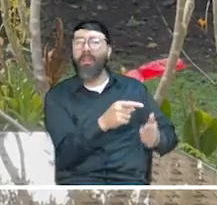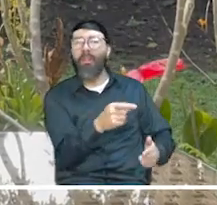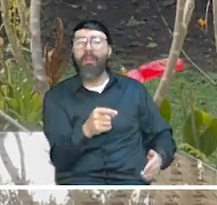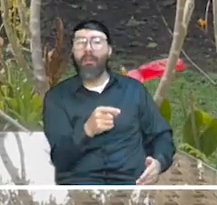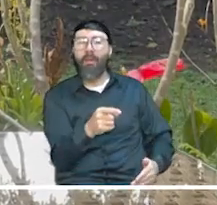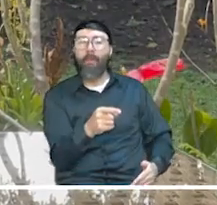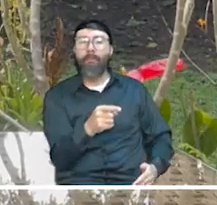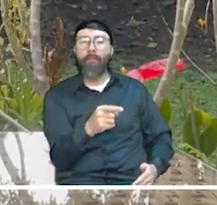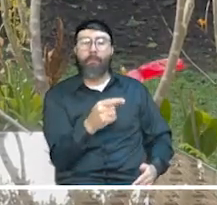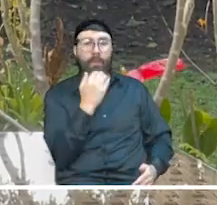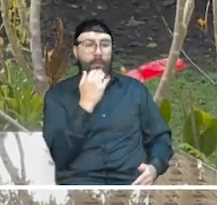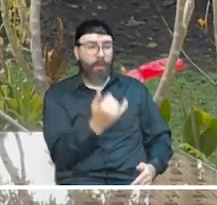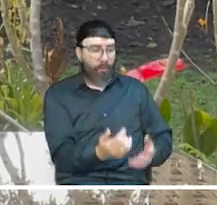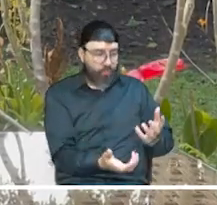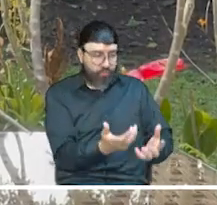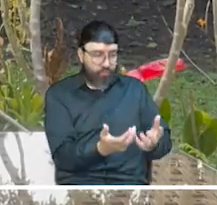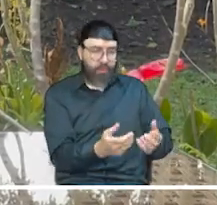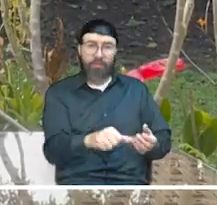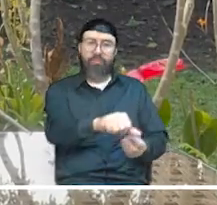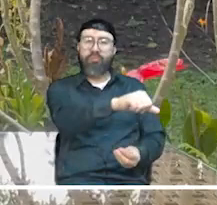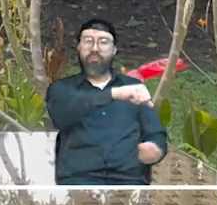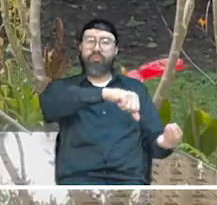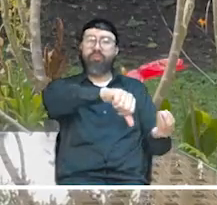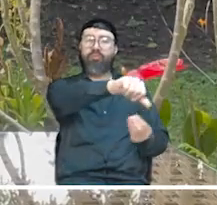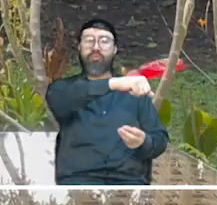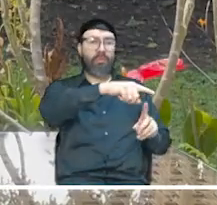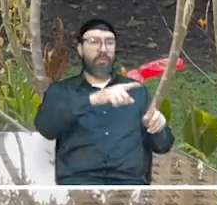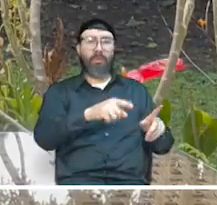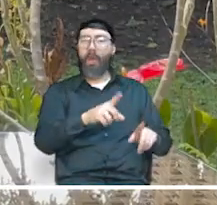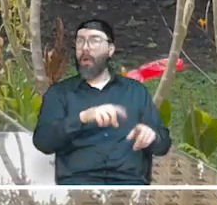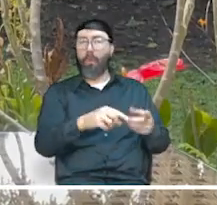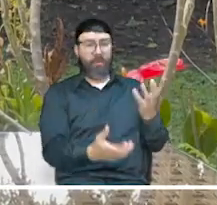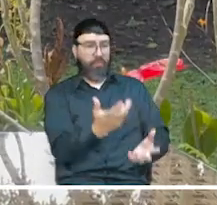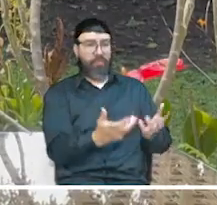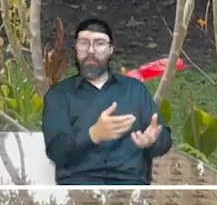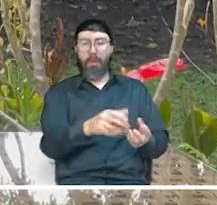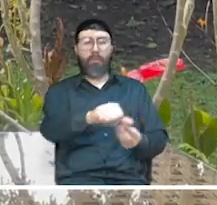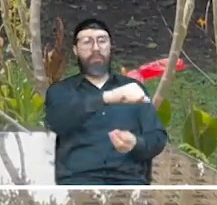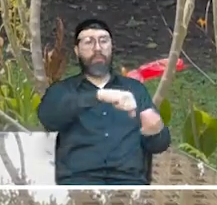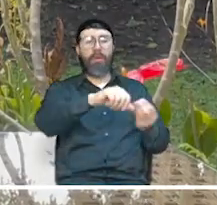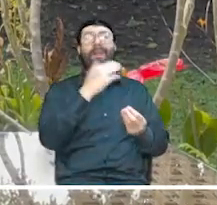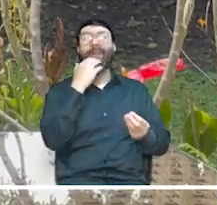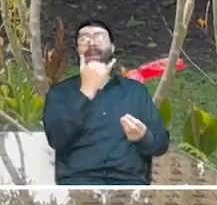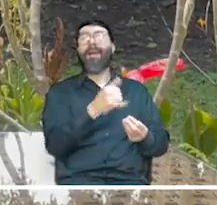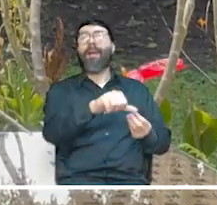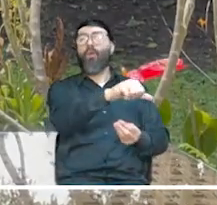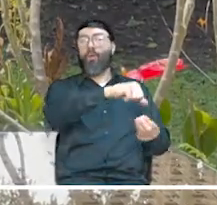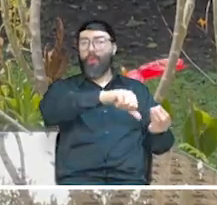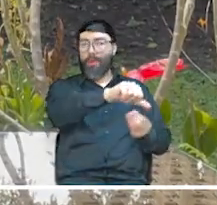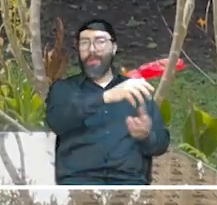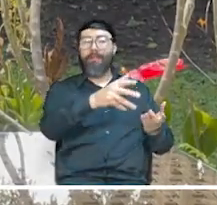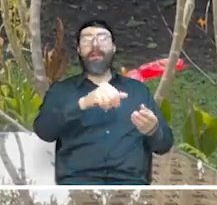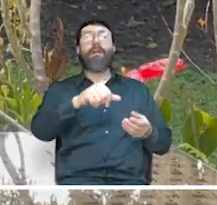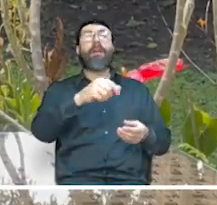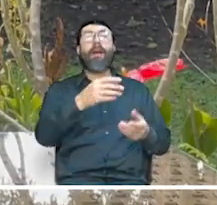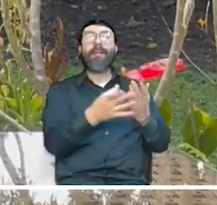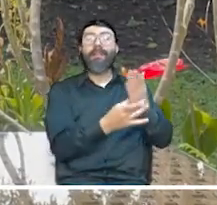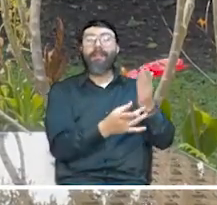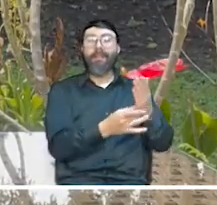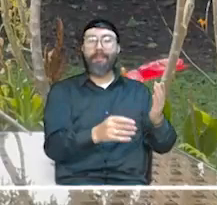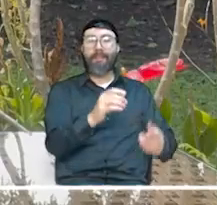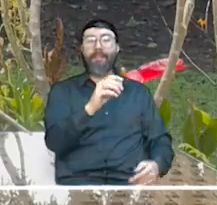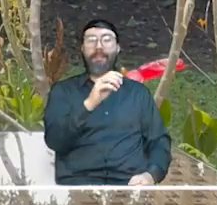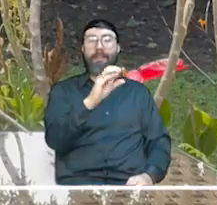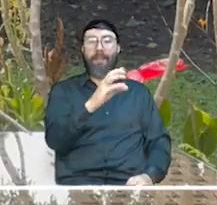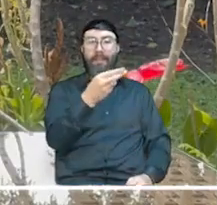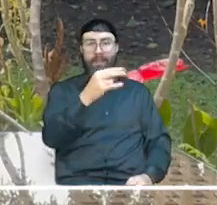en cocciones diferentes o ni siquiera tienen cocciones, como puede ser el aceite de oliva, el aceite de chía, el aceite de linaza,